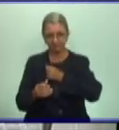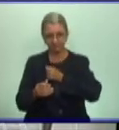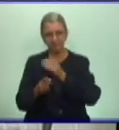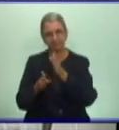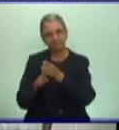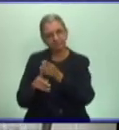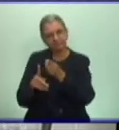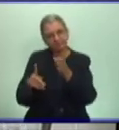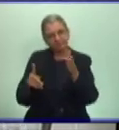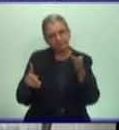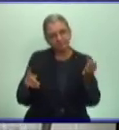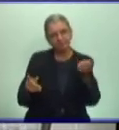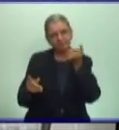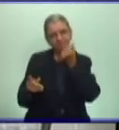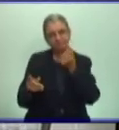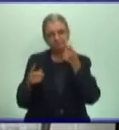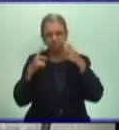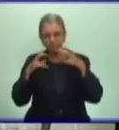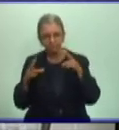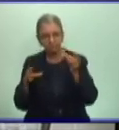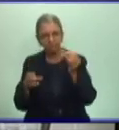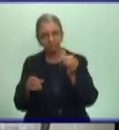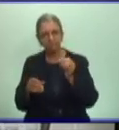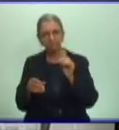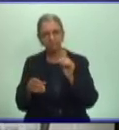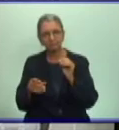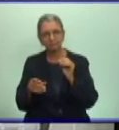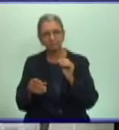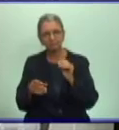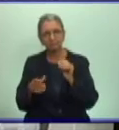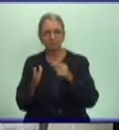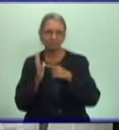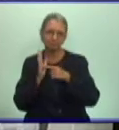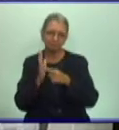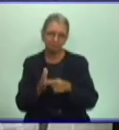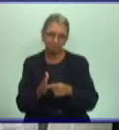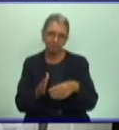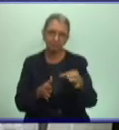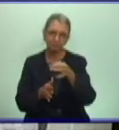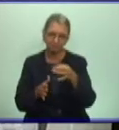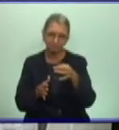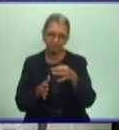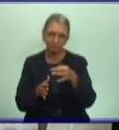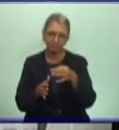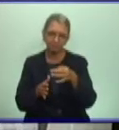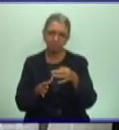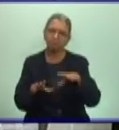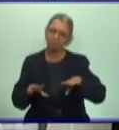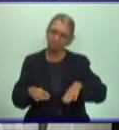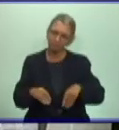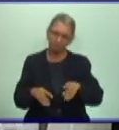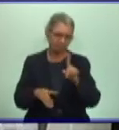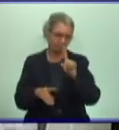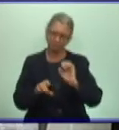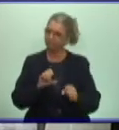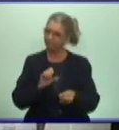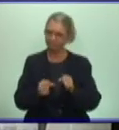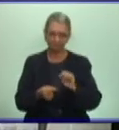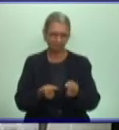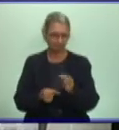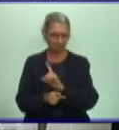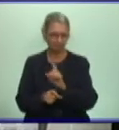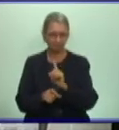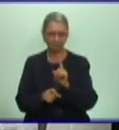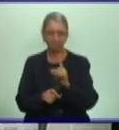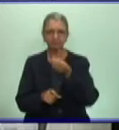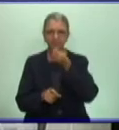localidad, que lo que tiene que ver con su consejo, con su municipio, se le aceptaría, pero no es obligatorio. Puede formar parte